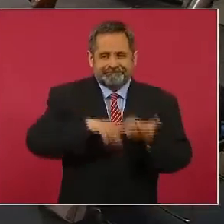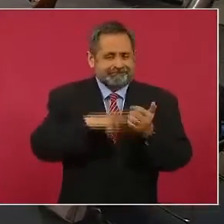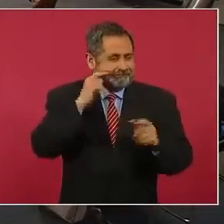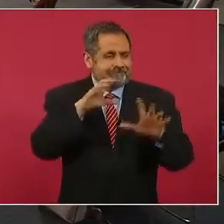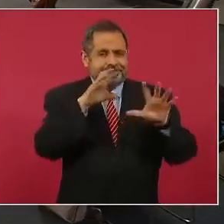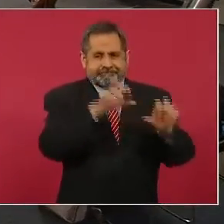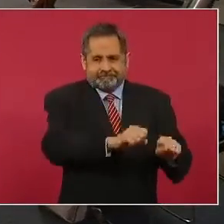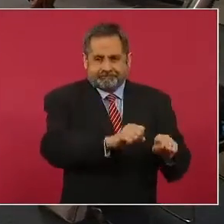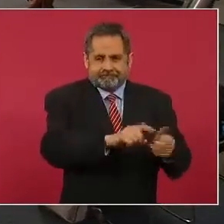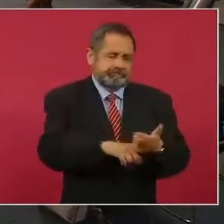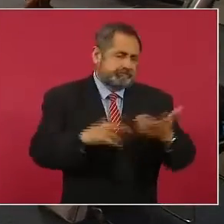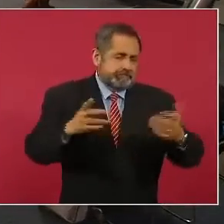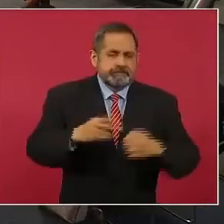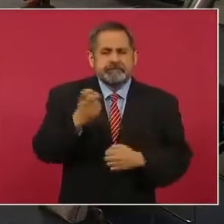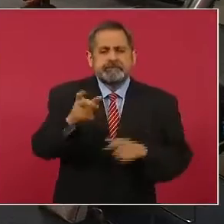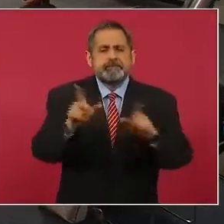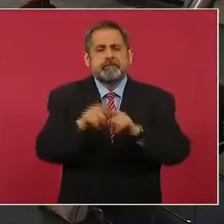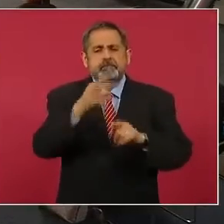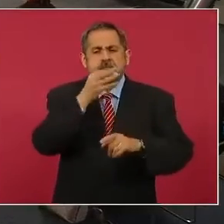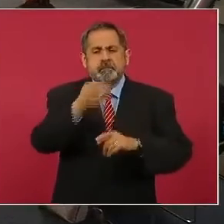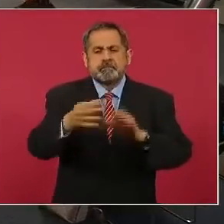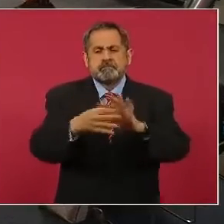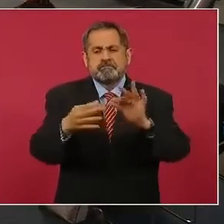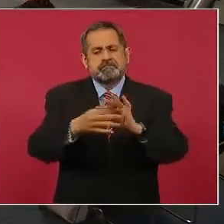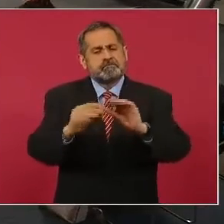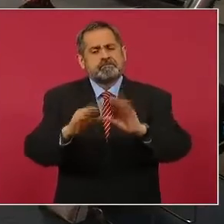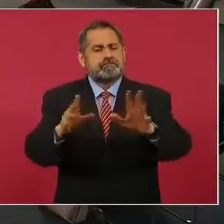personas. Eso es lo que hay.